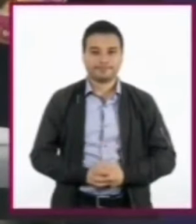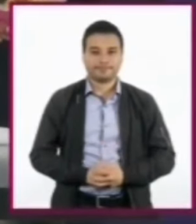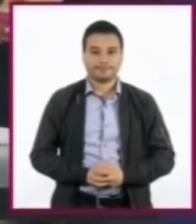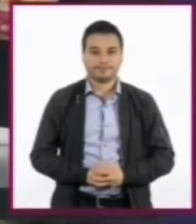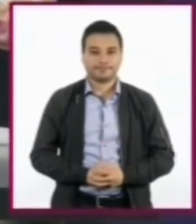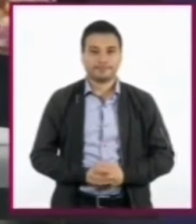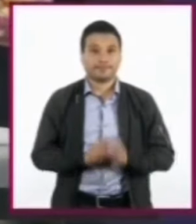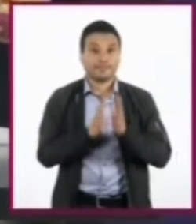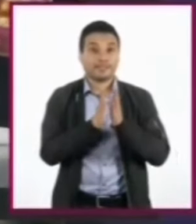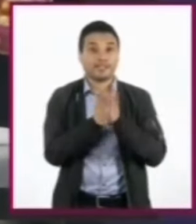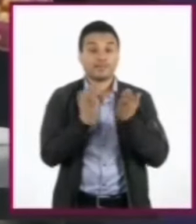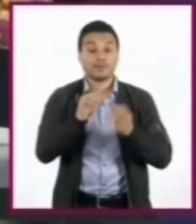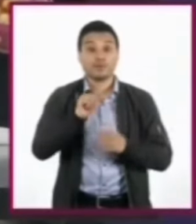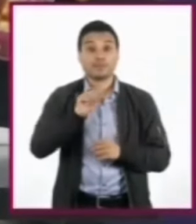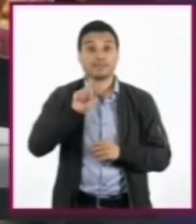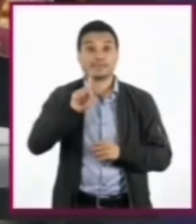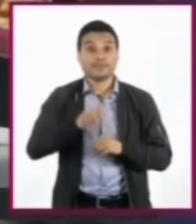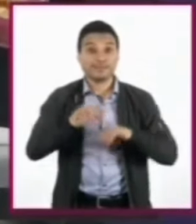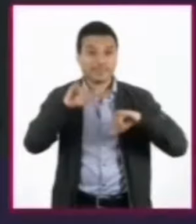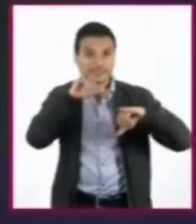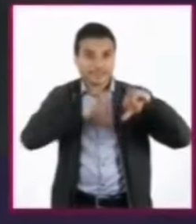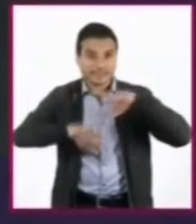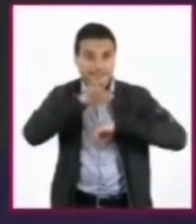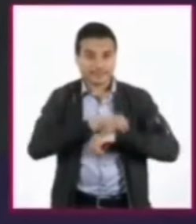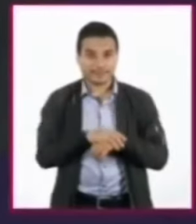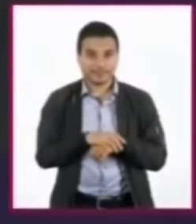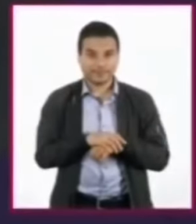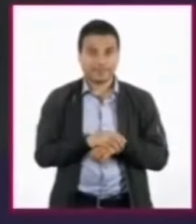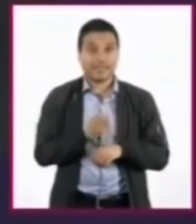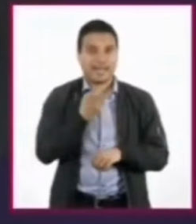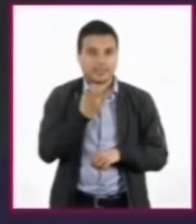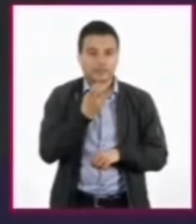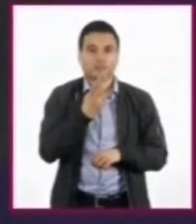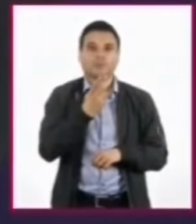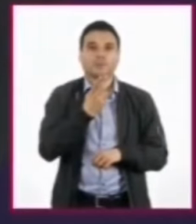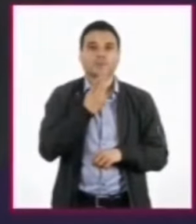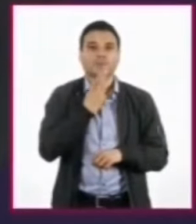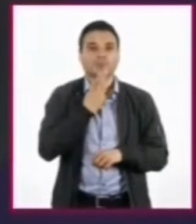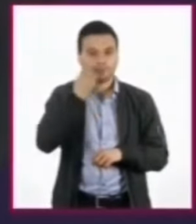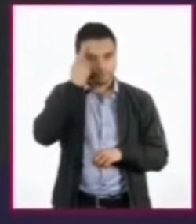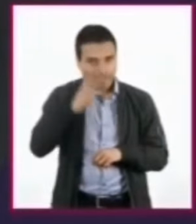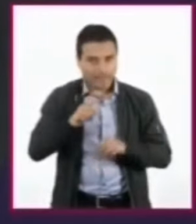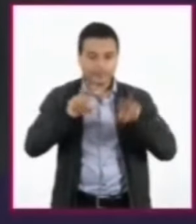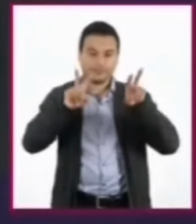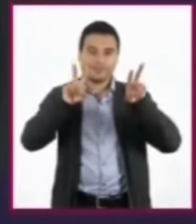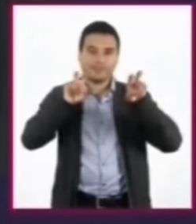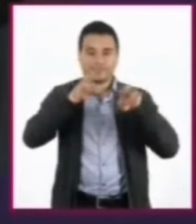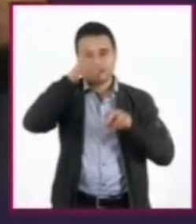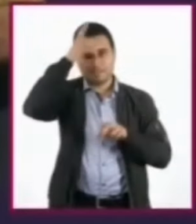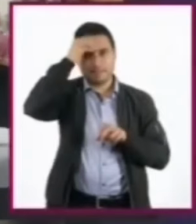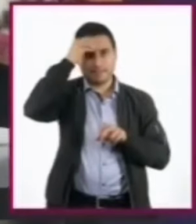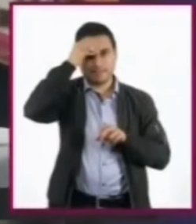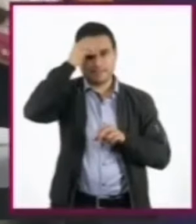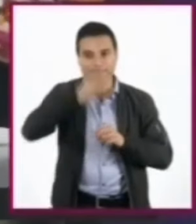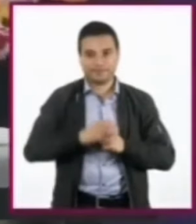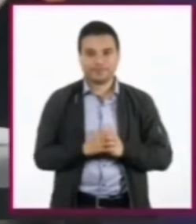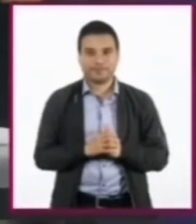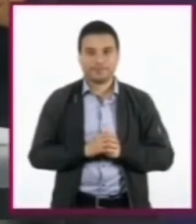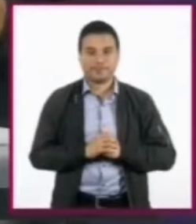Y su libro de texto de ciencias química, que es una herramienta básica para reforzar los temas que aquí les